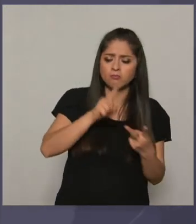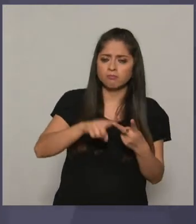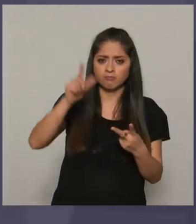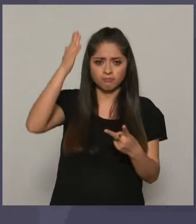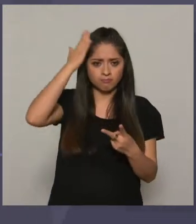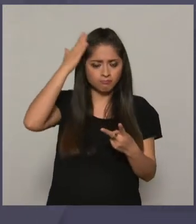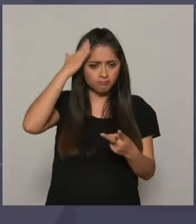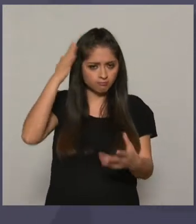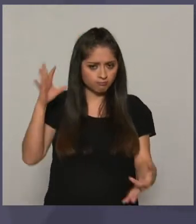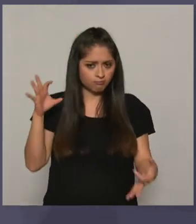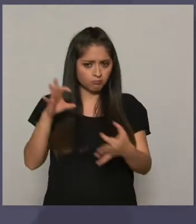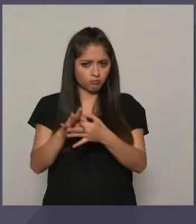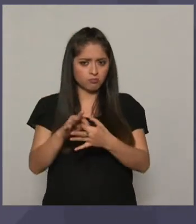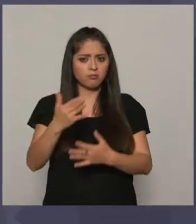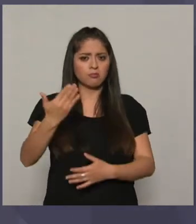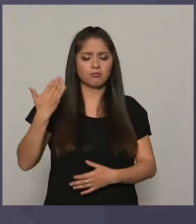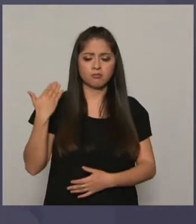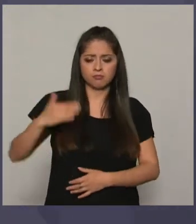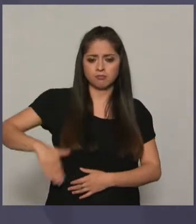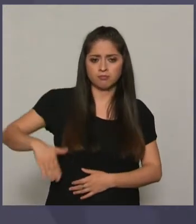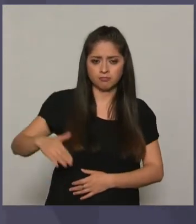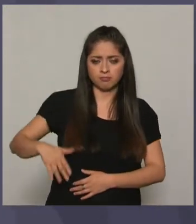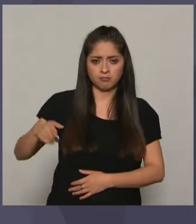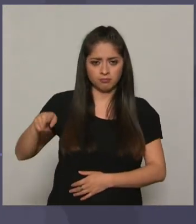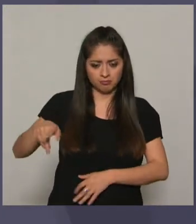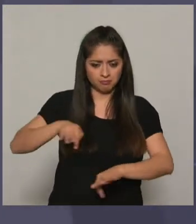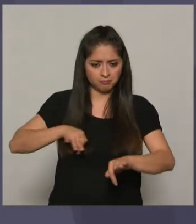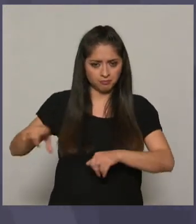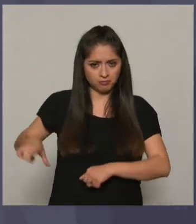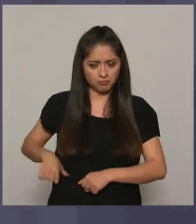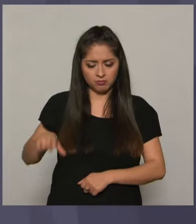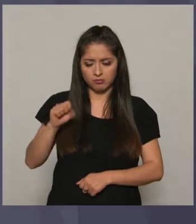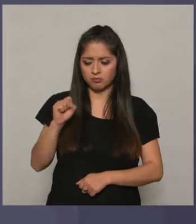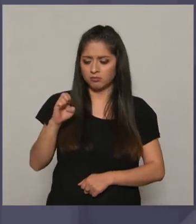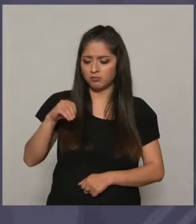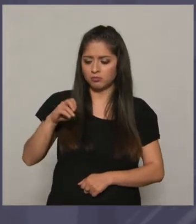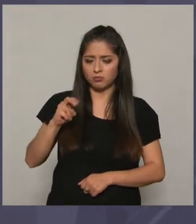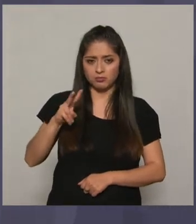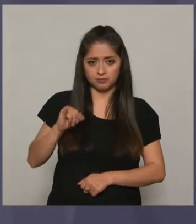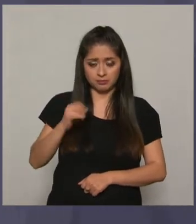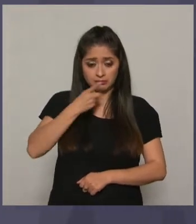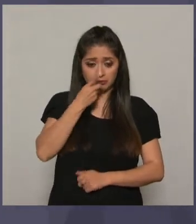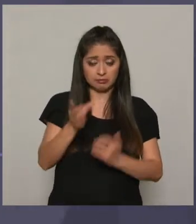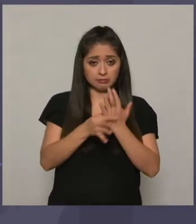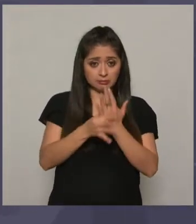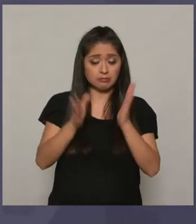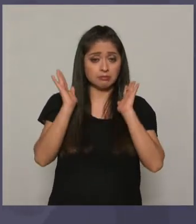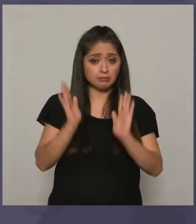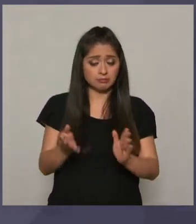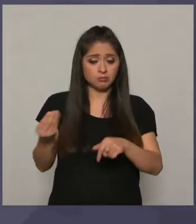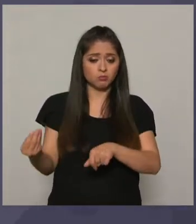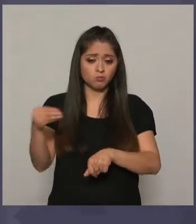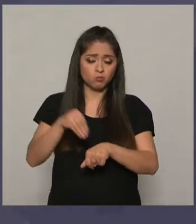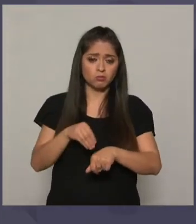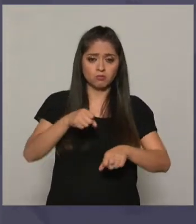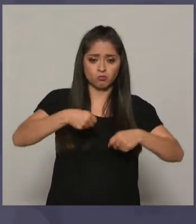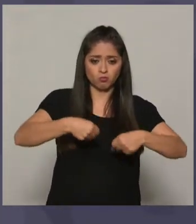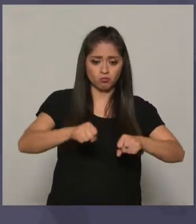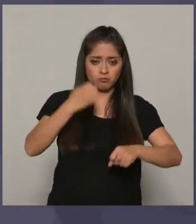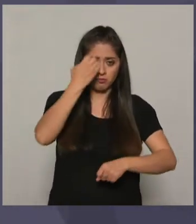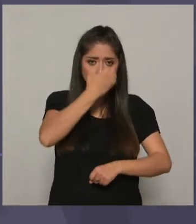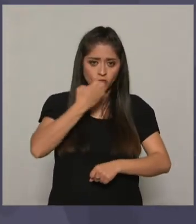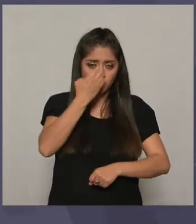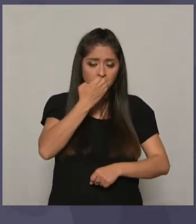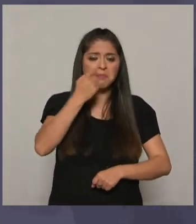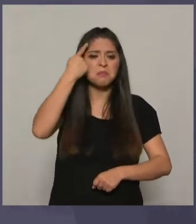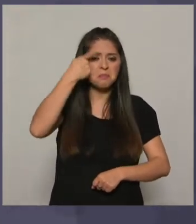sentido? Ya mencionó la funcionaria hace rato que van a montar una motoescuela. Esto como una herramienta